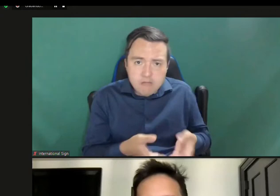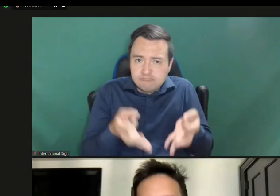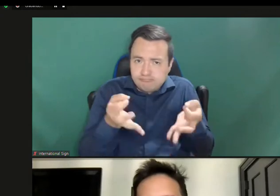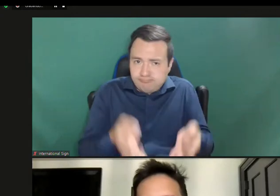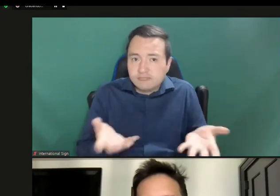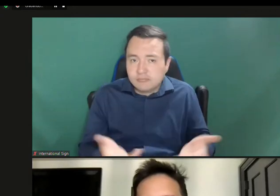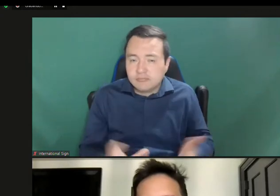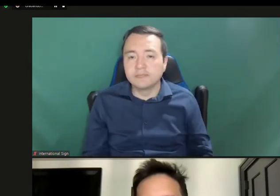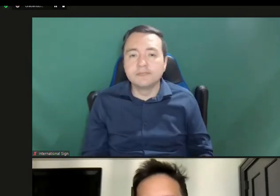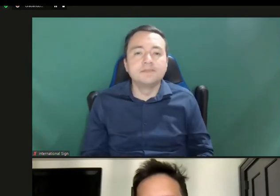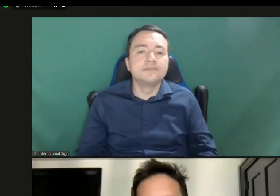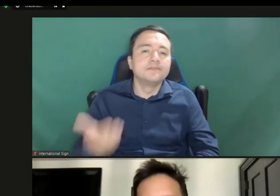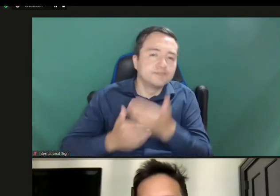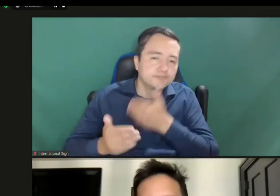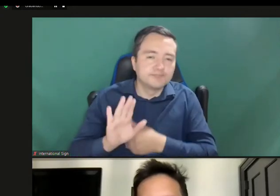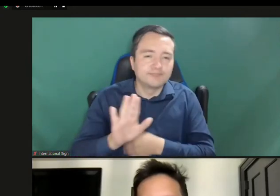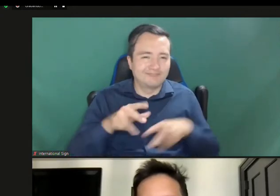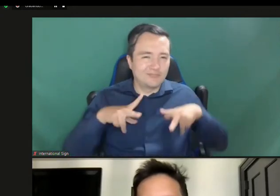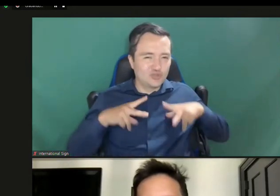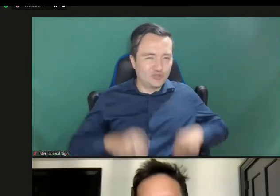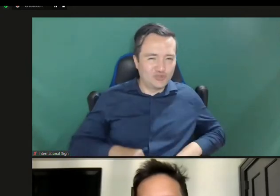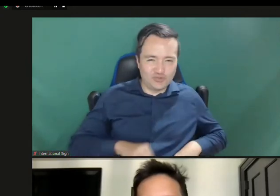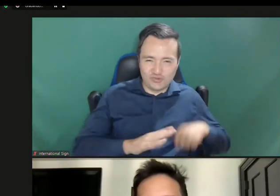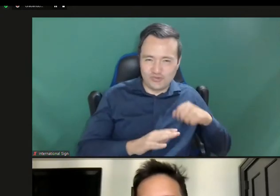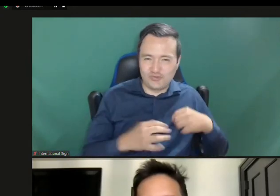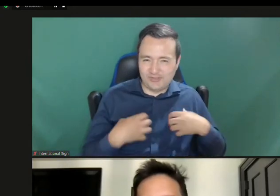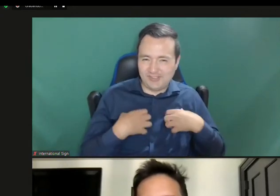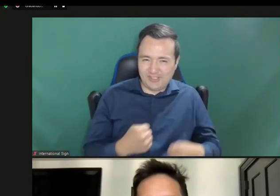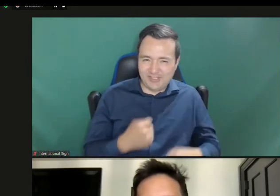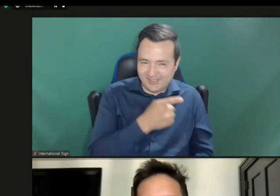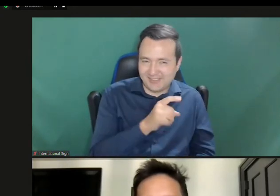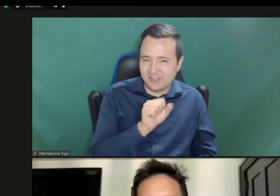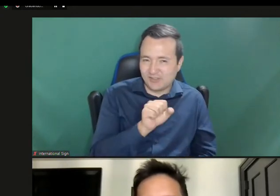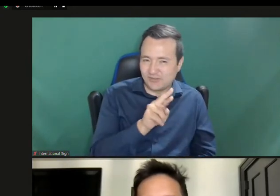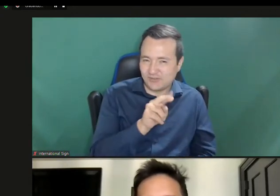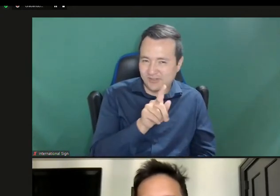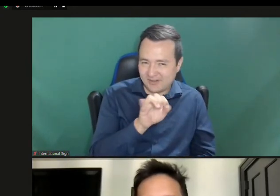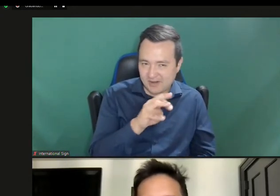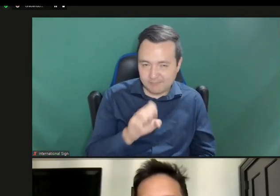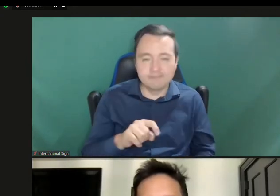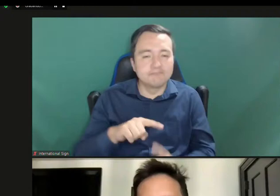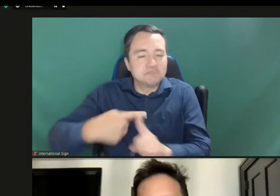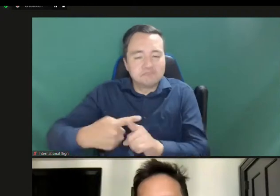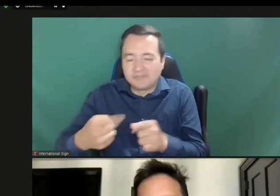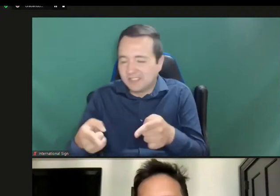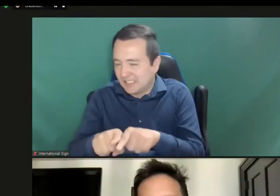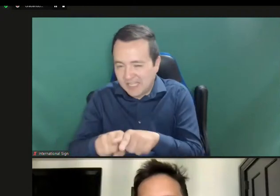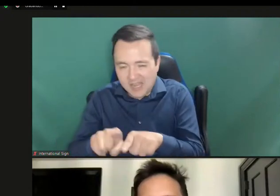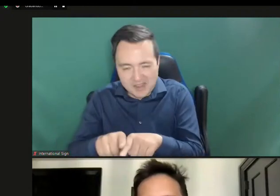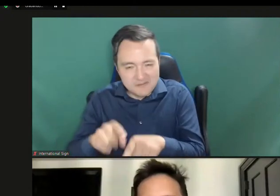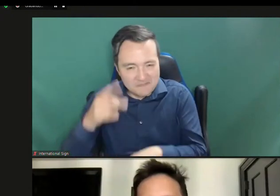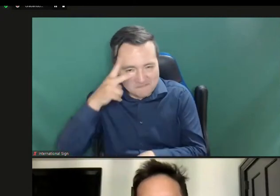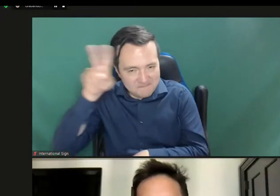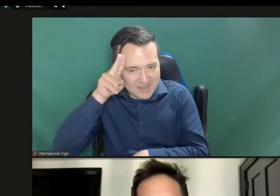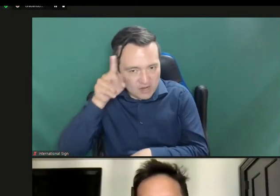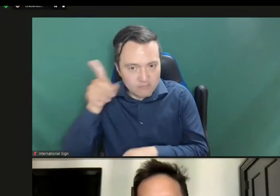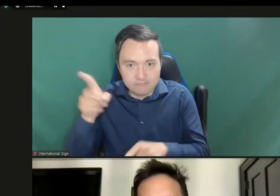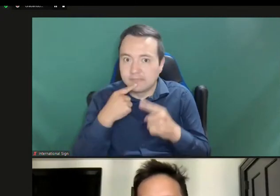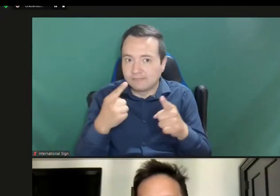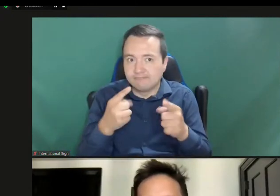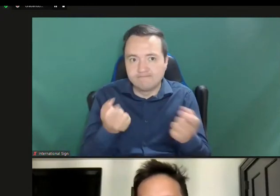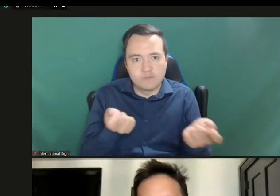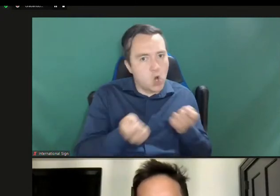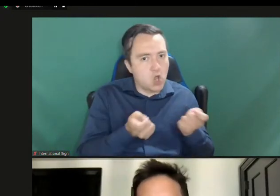ministro de surinam como el director de mexico etiquetado frontal de alimentos control de tabaco